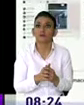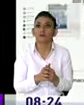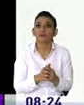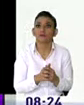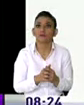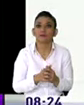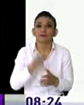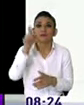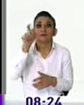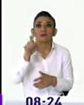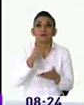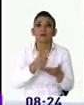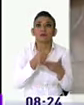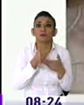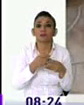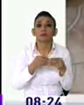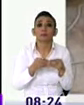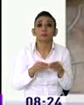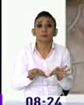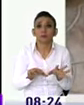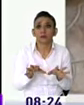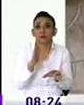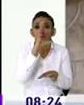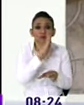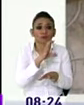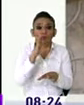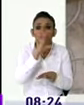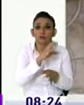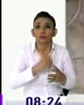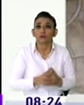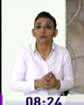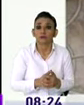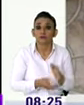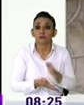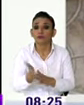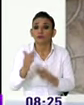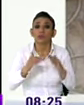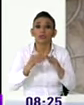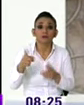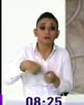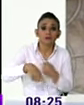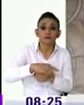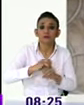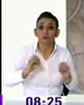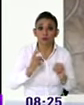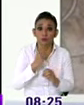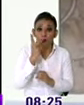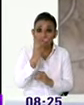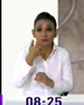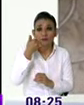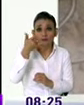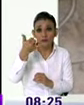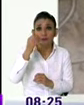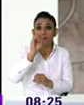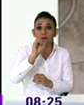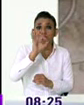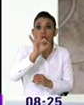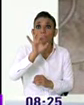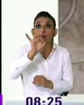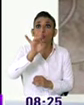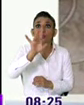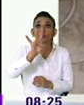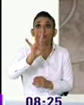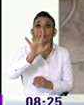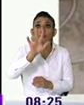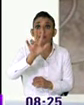de nosotros, se perdió, miren ustedes. Es de Randy, salió de la casa y no volvió. Si alguien lo ve, por favor, llamar al